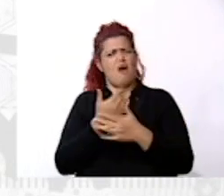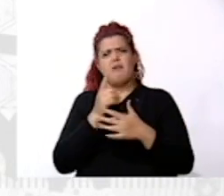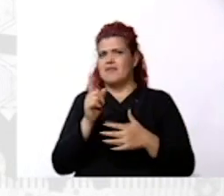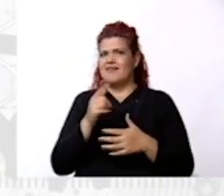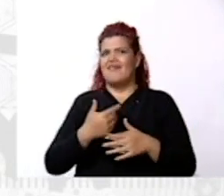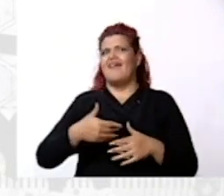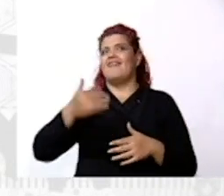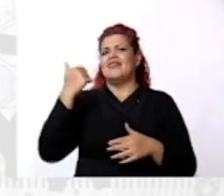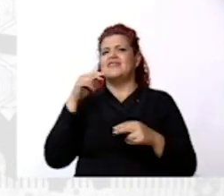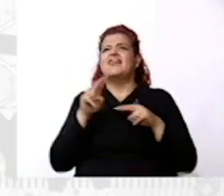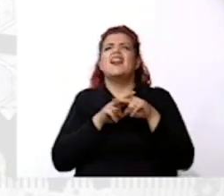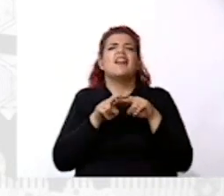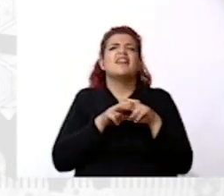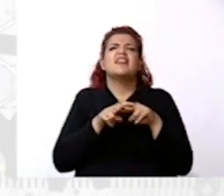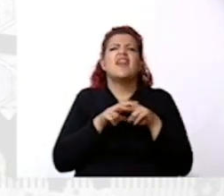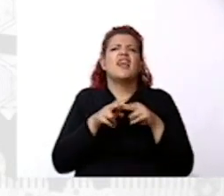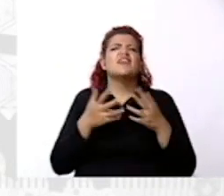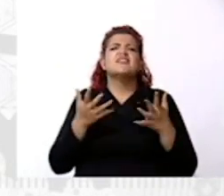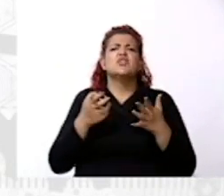está hecho un tren?